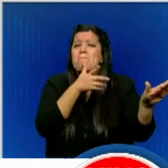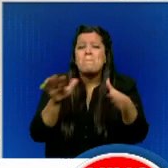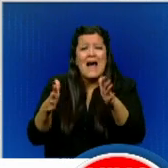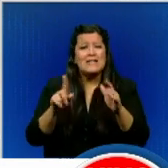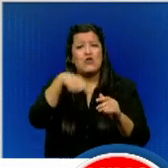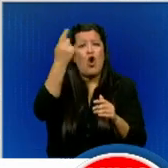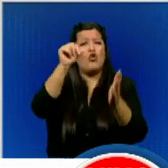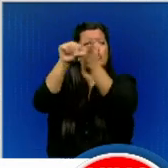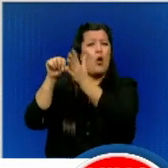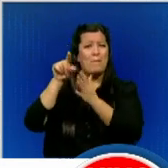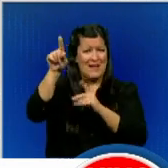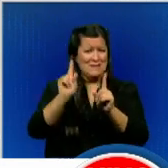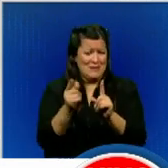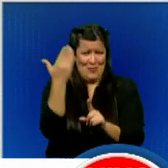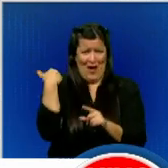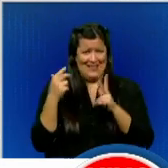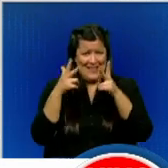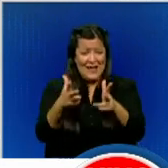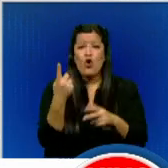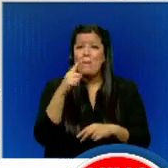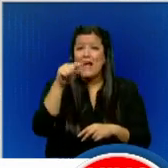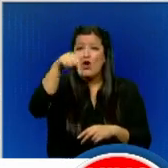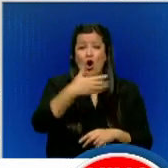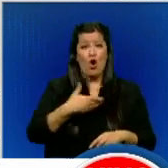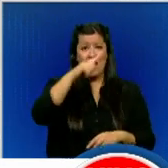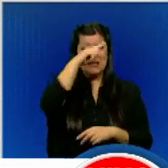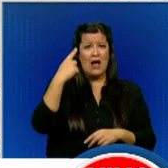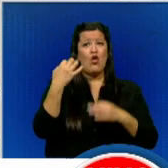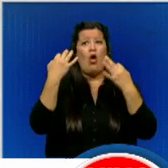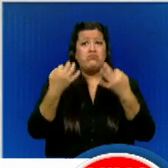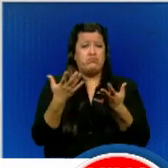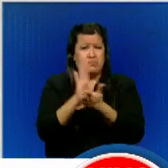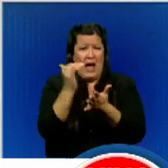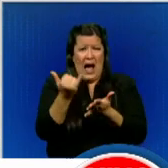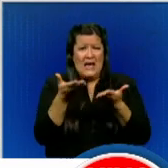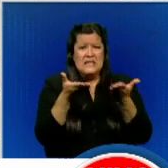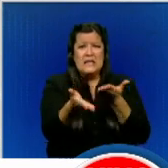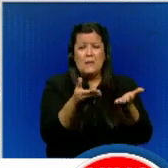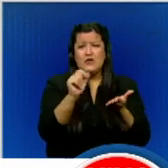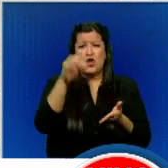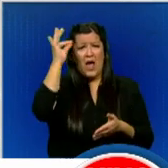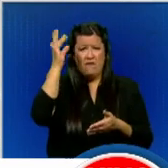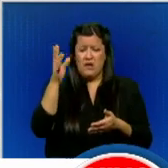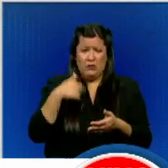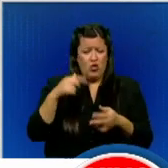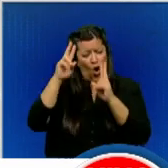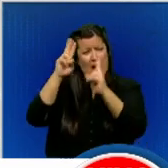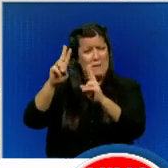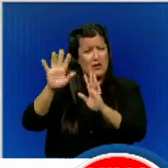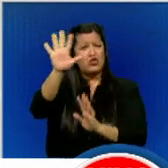países de la ocde como se dijo acá pero tenemos un estado que presta servicios africanos con todo el respeto que merecen